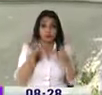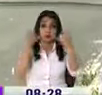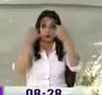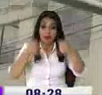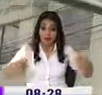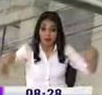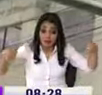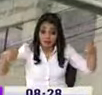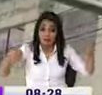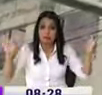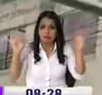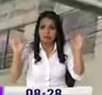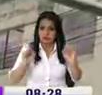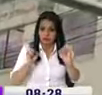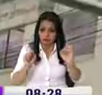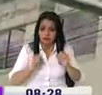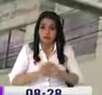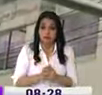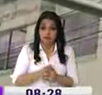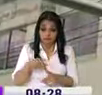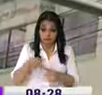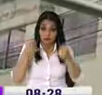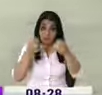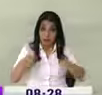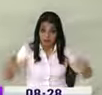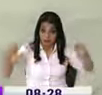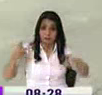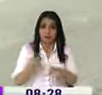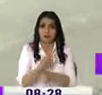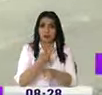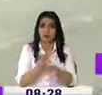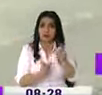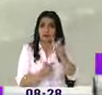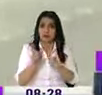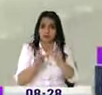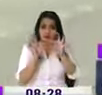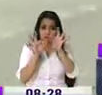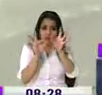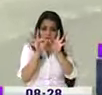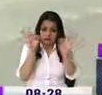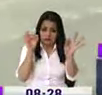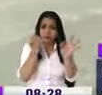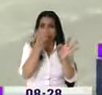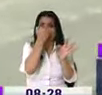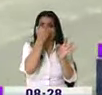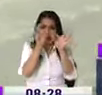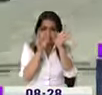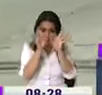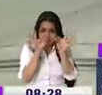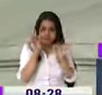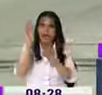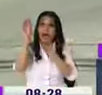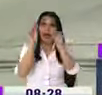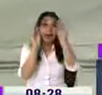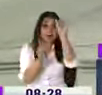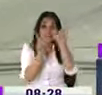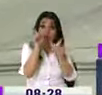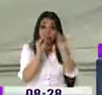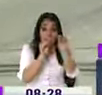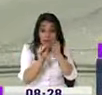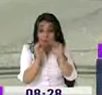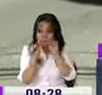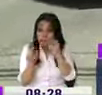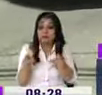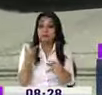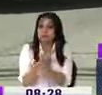tensión. Pese al peligro que representa, los vecinos han colocado una tela roja en el cable para prevenir a los vehículos y peatones.